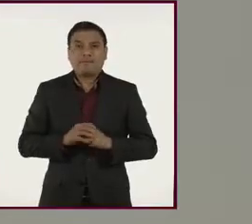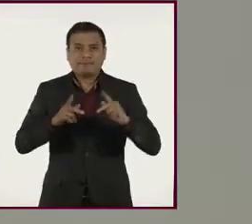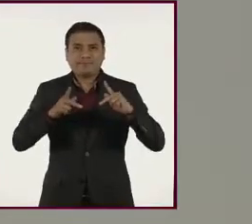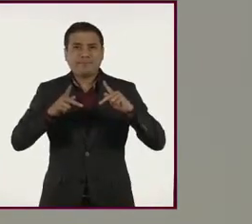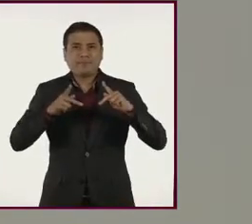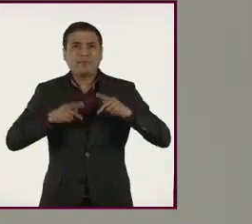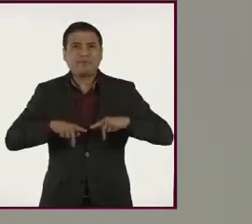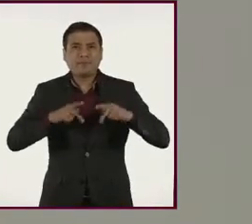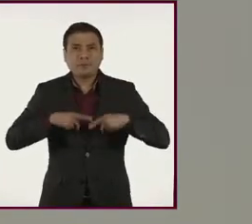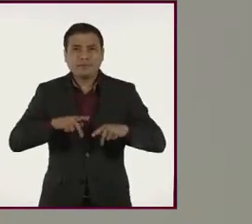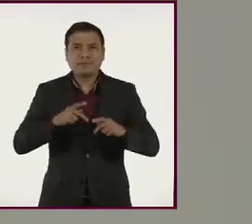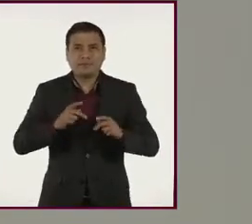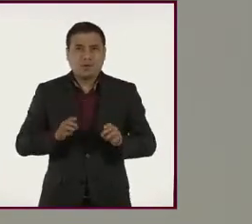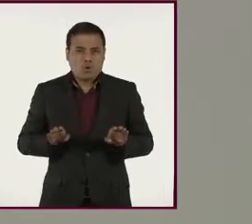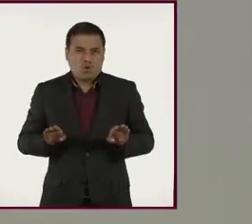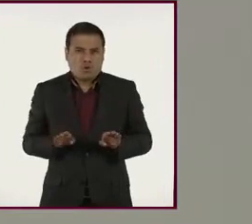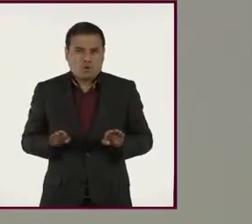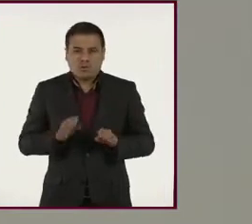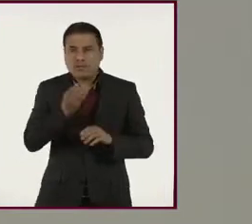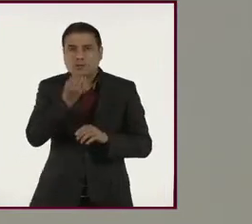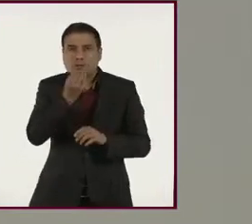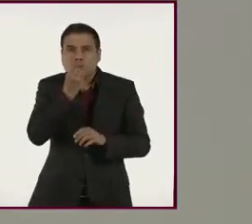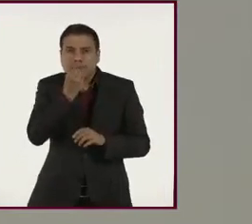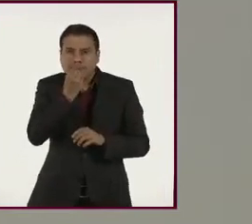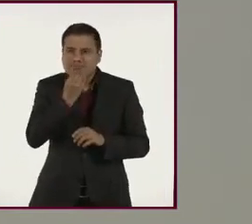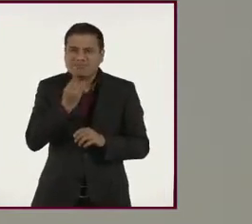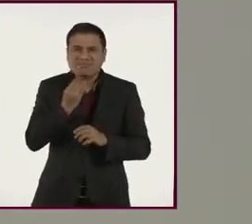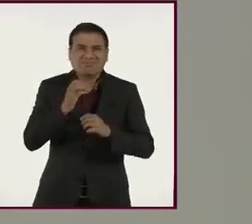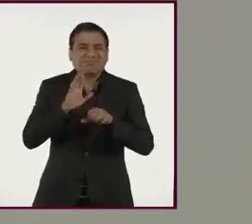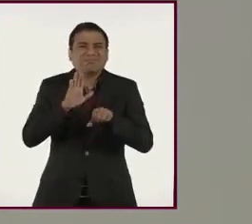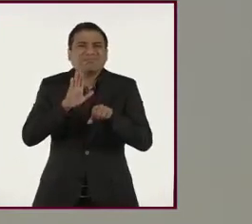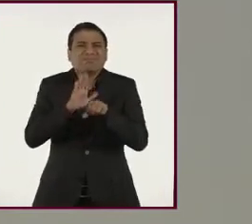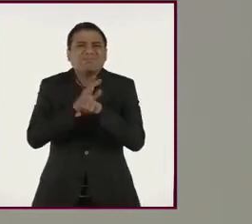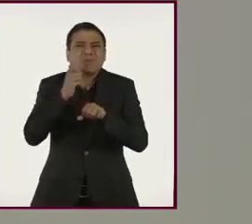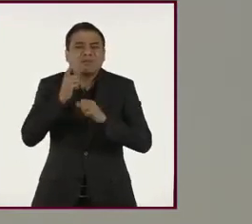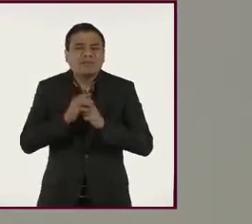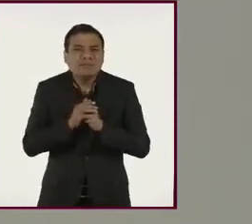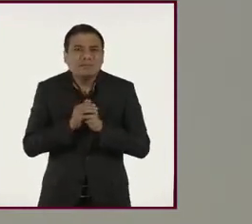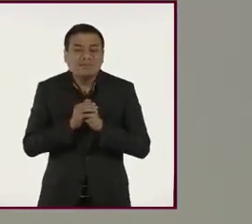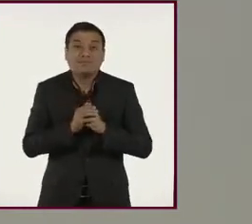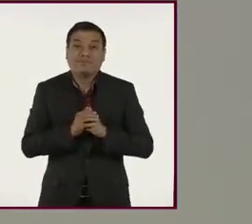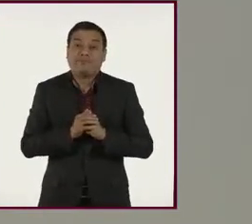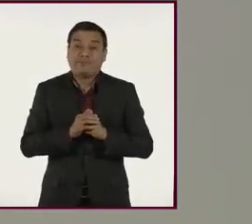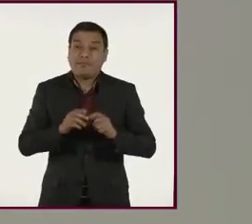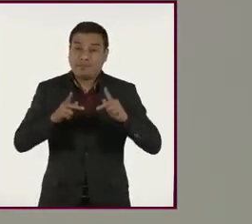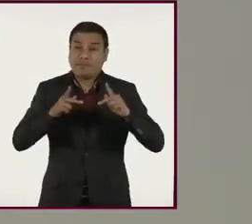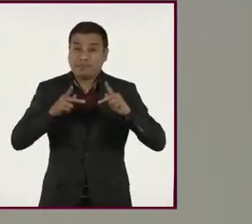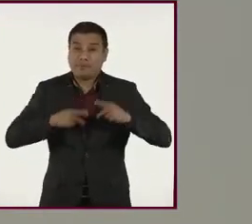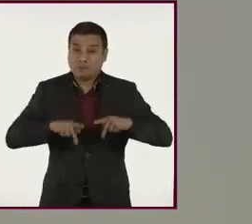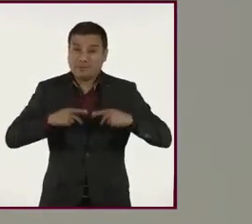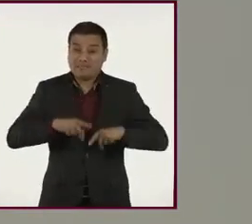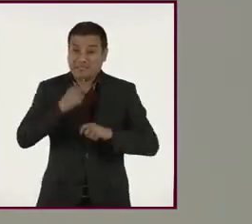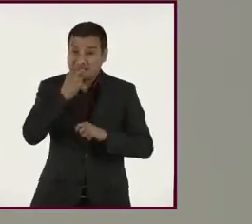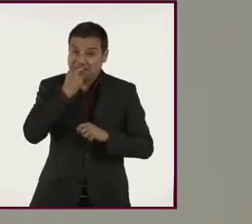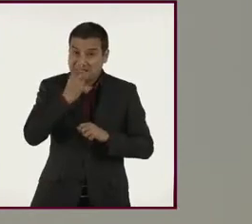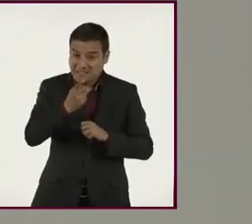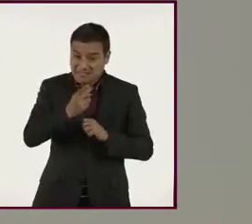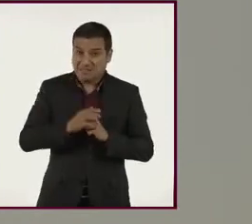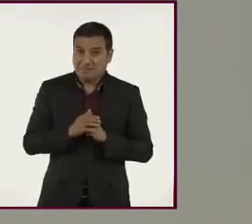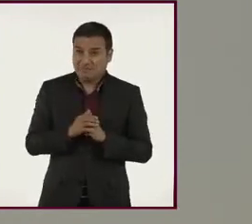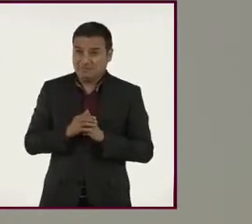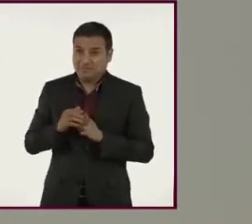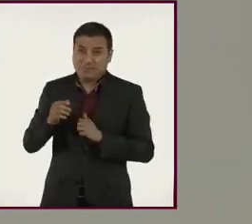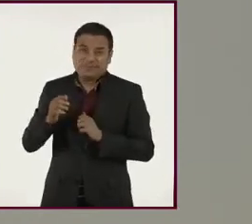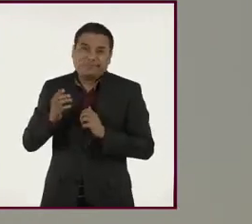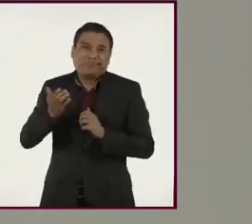estos trastornos de la conducta alimentaria? Bueno, se ha asociado principalmente con una serie de percepciones respecto a